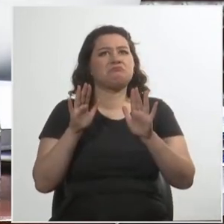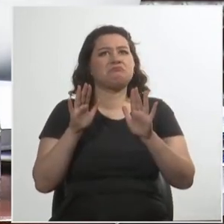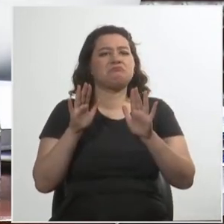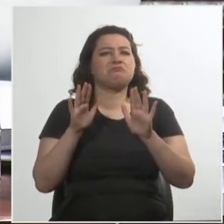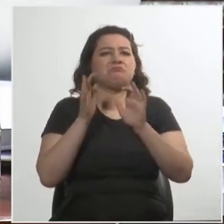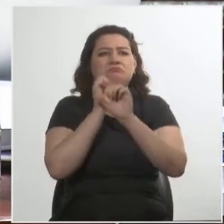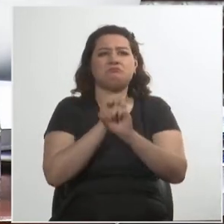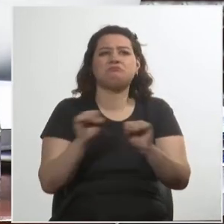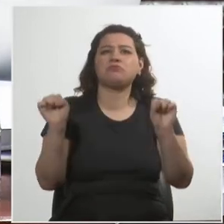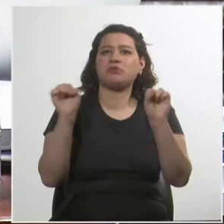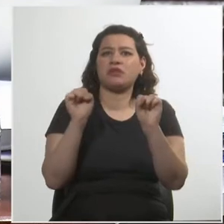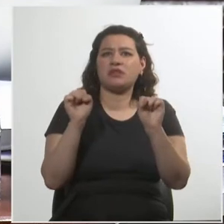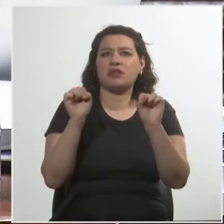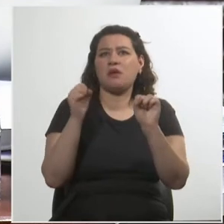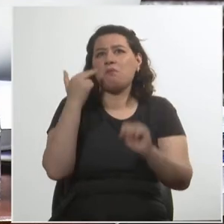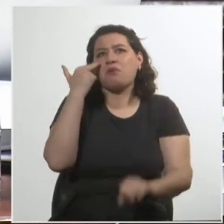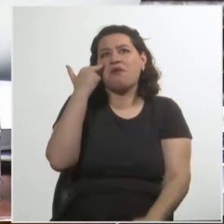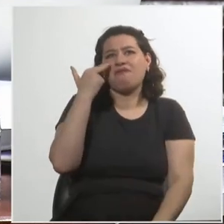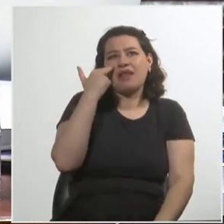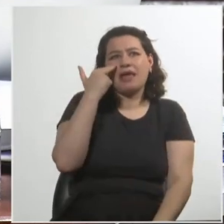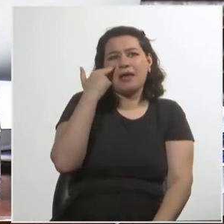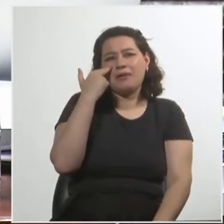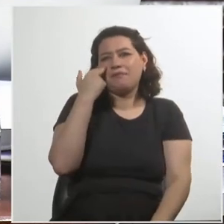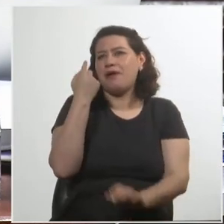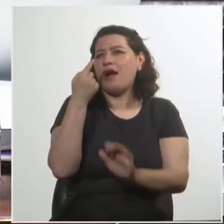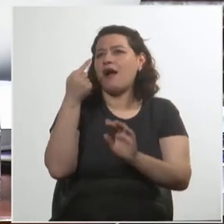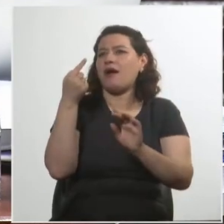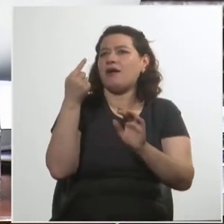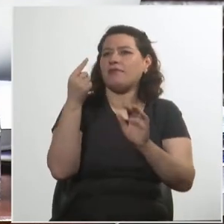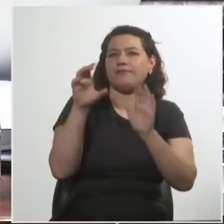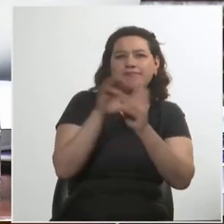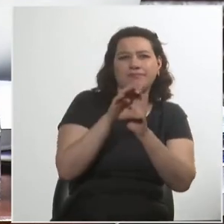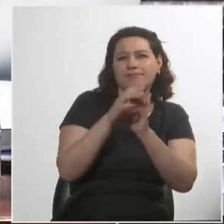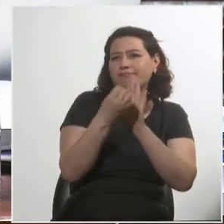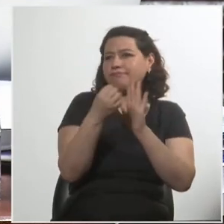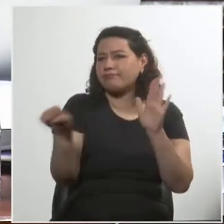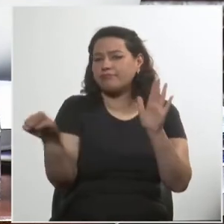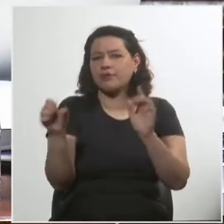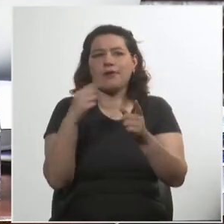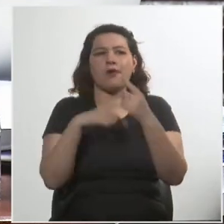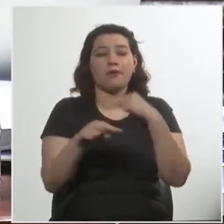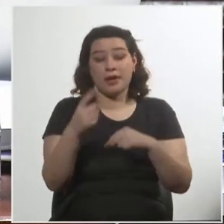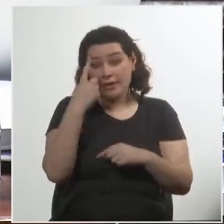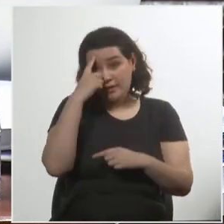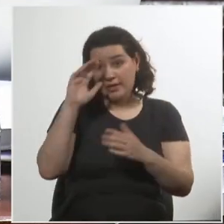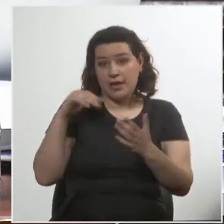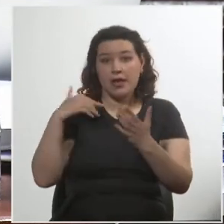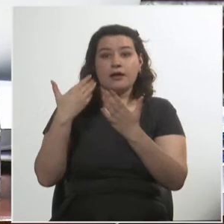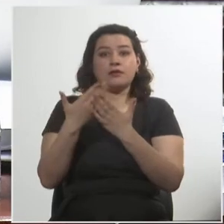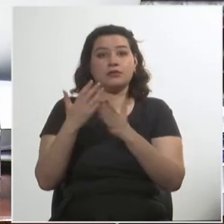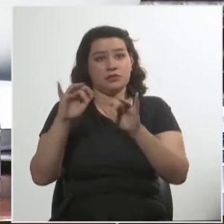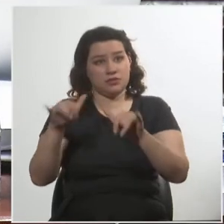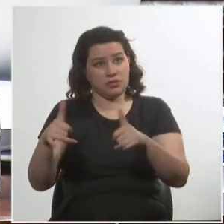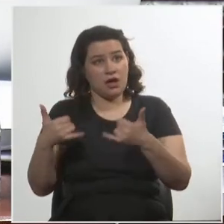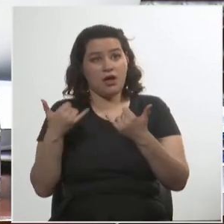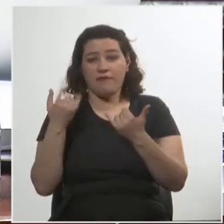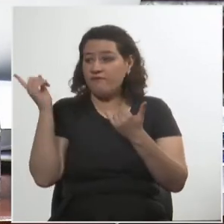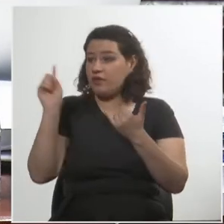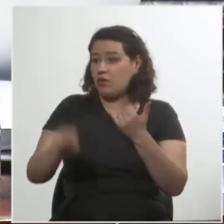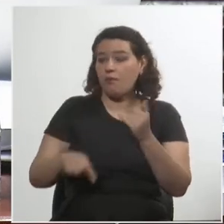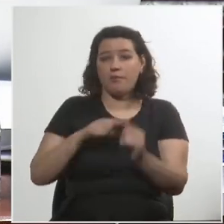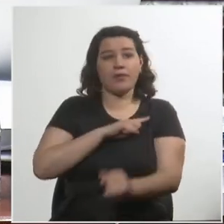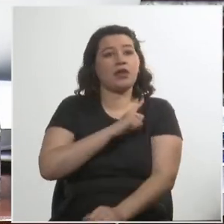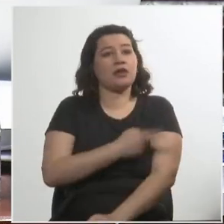tener presentar problemas de constitucionalidad Aunque la iniciativa ya había sido dada por el poder